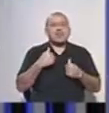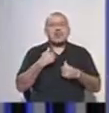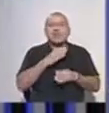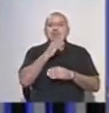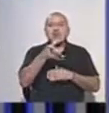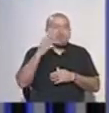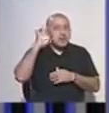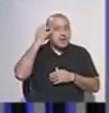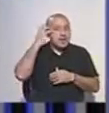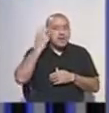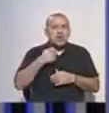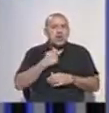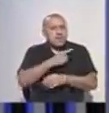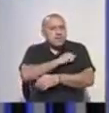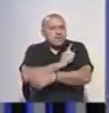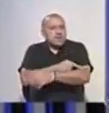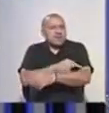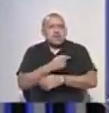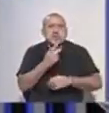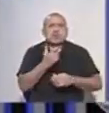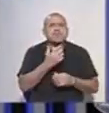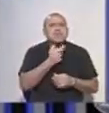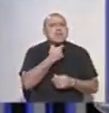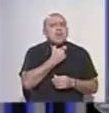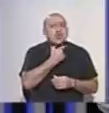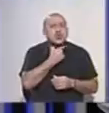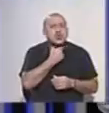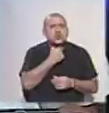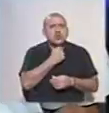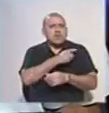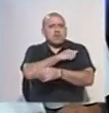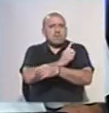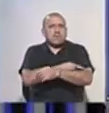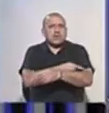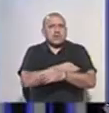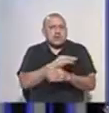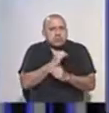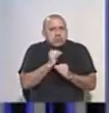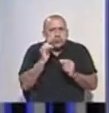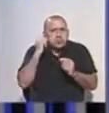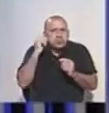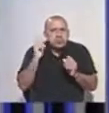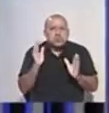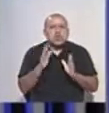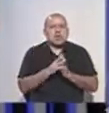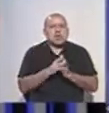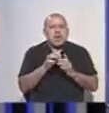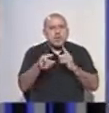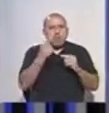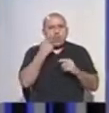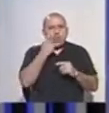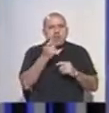sorprendió mucho las potencias de las voces, porque eran dos personas, pero parecía que iba a estallar todo, te dejaba sorda. Ahí me di cuenta de